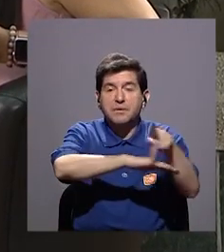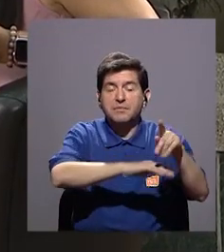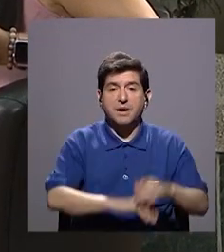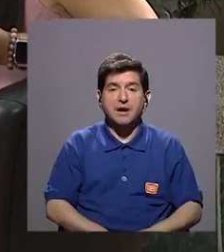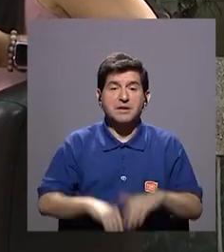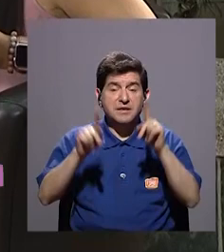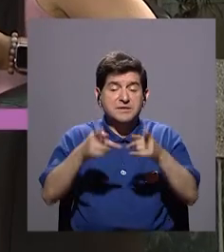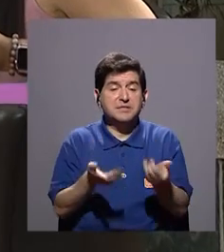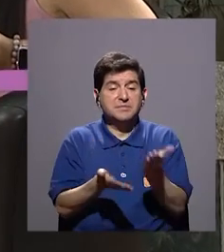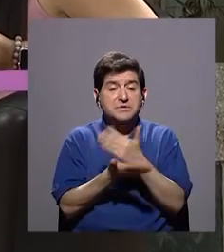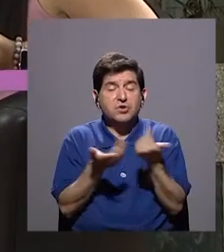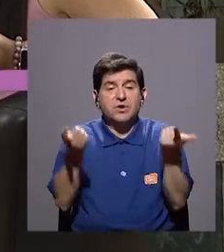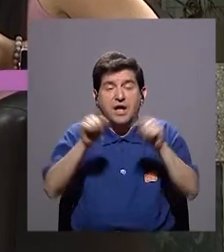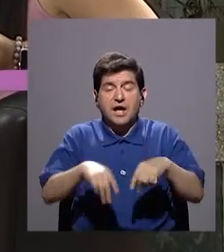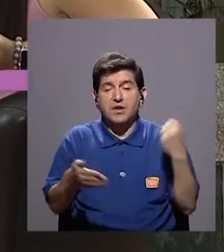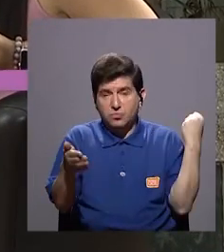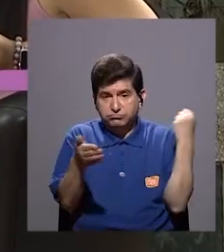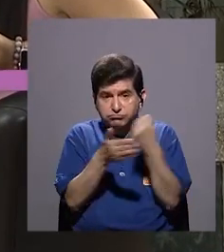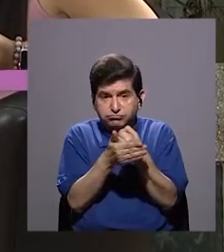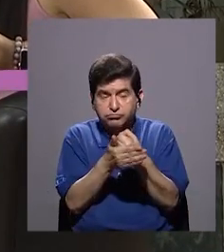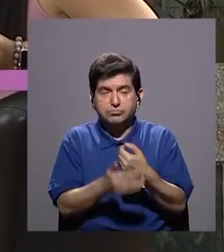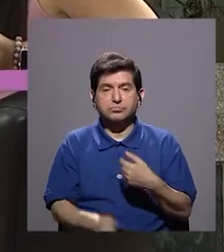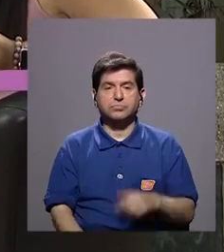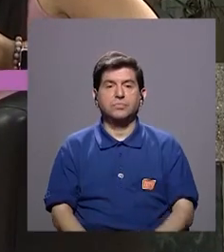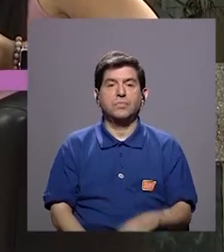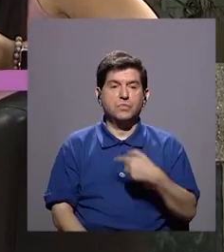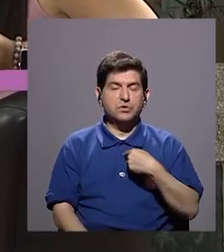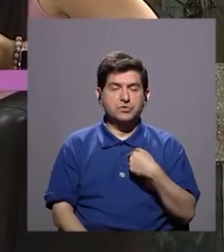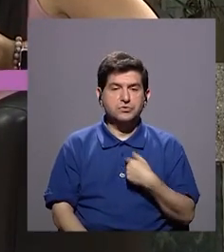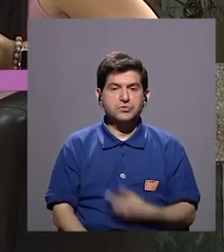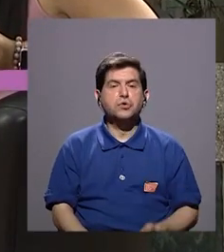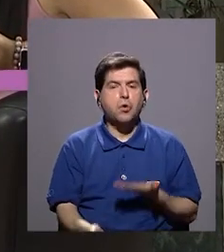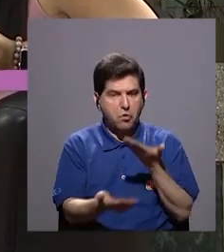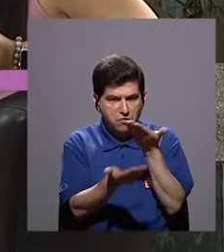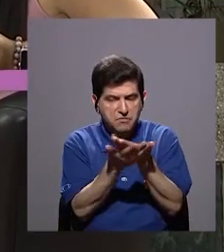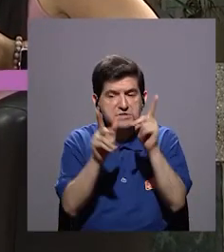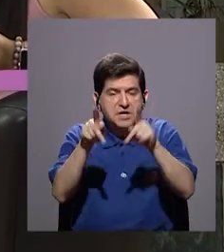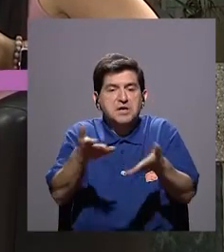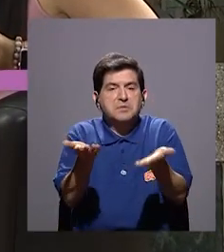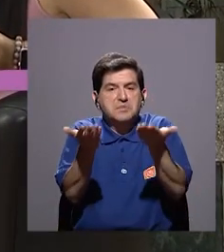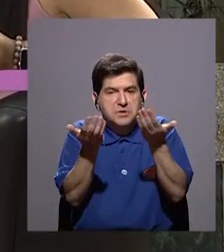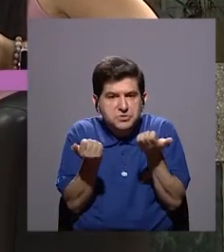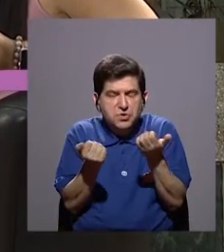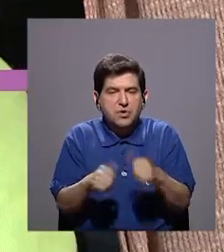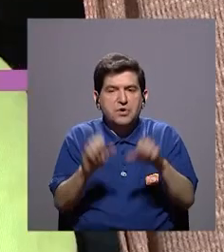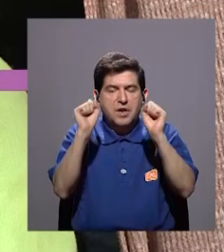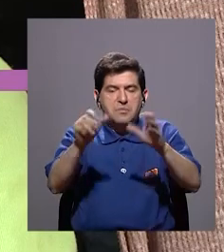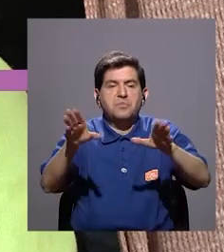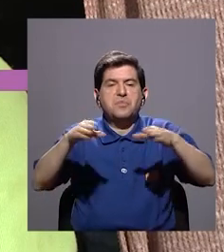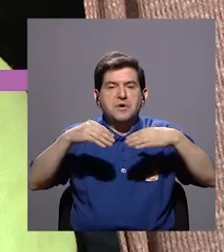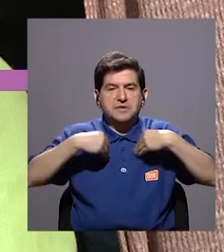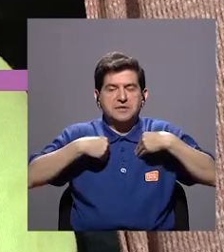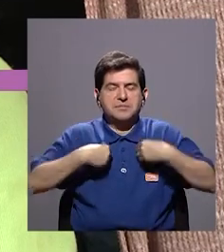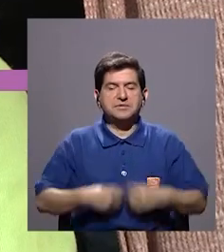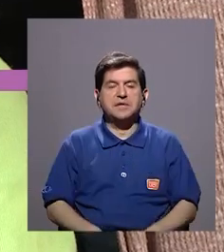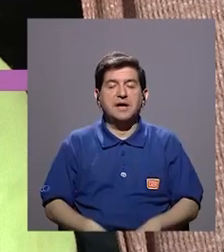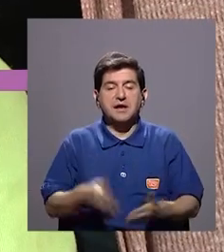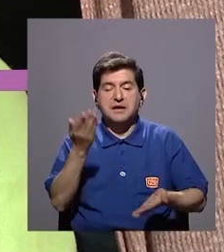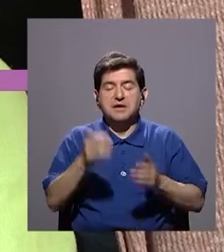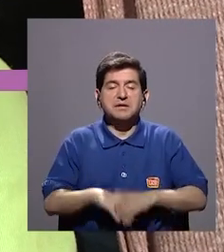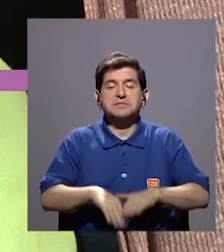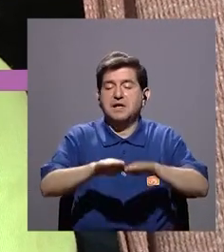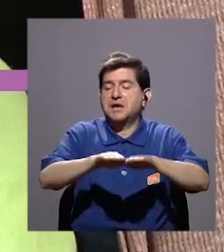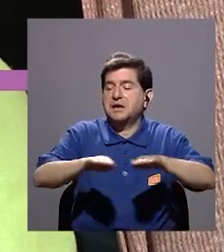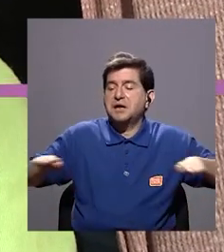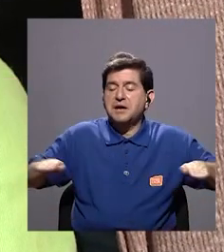playa, entonces si a alguien le pasa algo, se golpea, yo le voy a ofrecer y si la persona quiere, lo puede recibir y puede ser